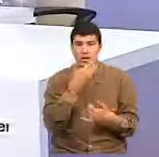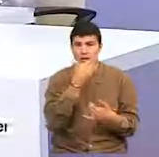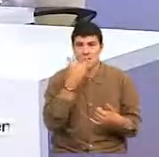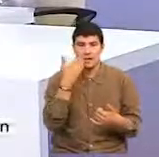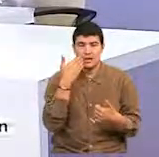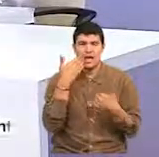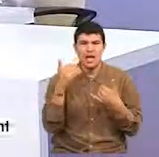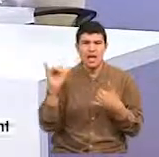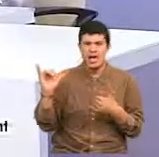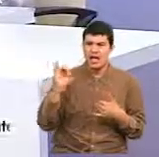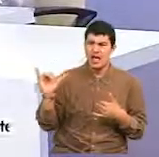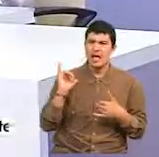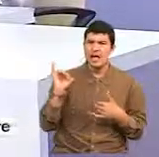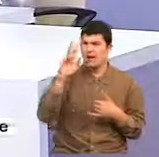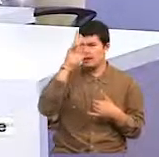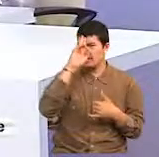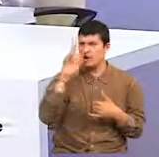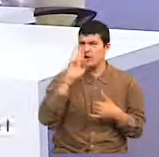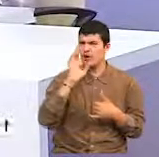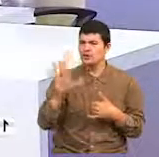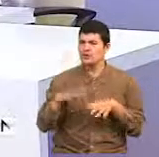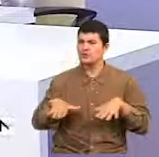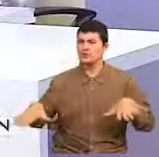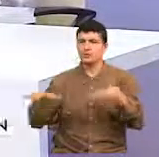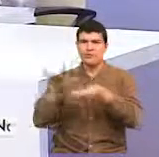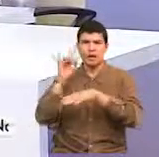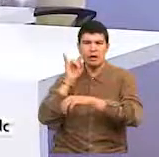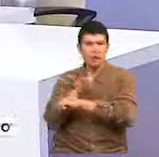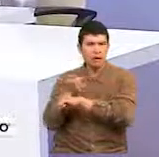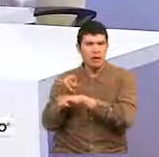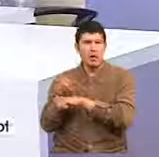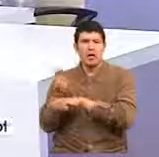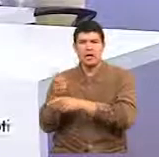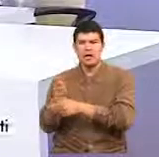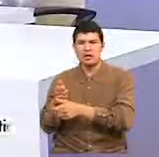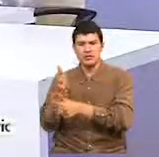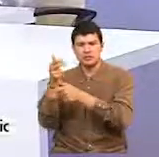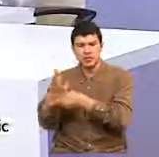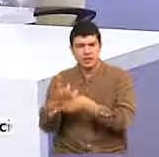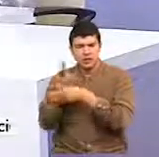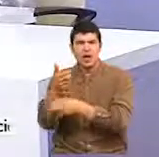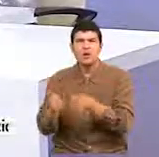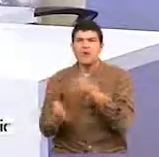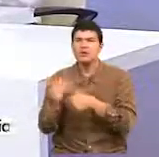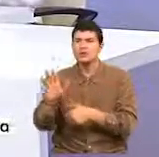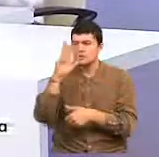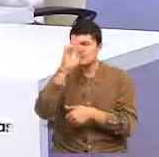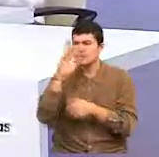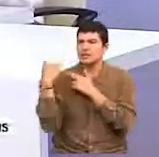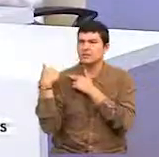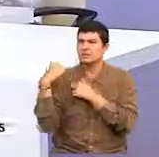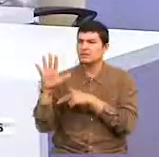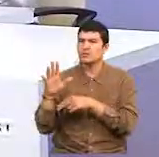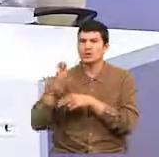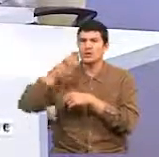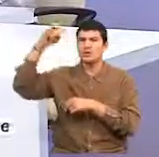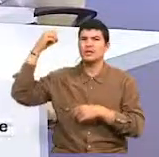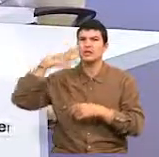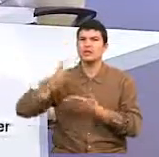Ejército Nacional, ¿qué papel juega en esa zona? ¿Brindan la seguridad? ¿Cuál es el ejercicio del Ejército en esa región de Norte de